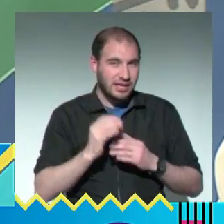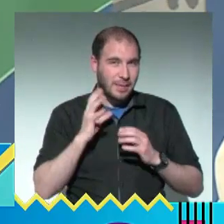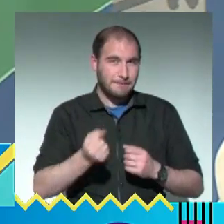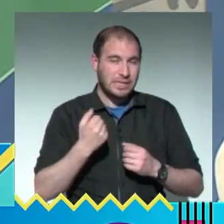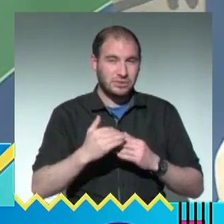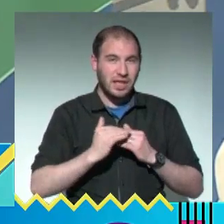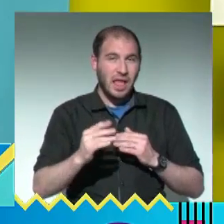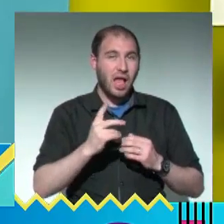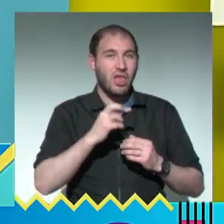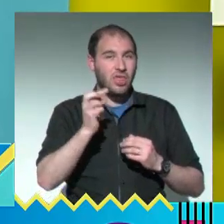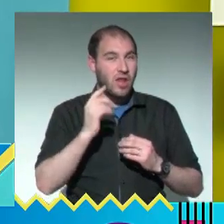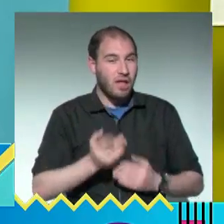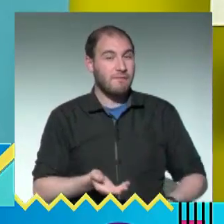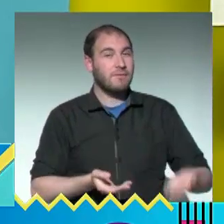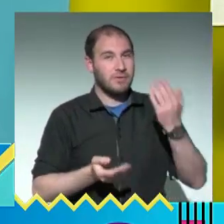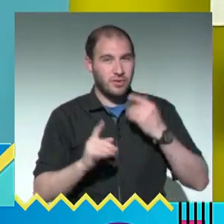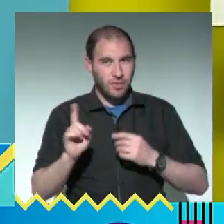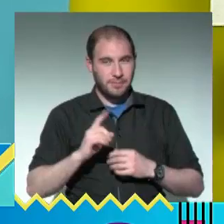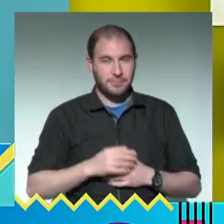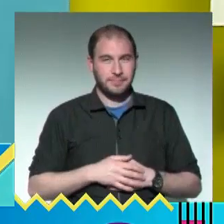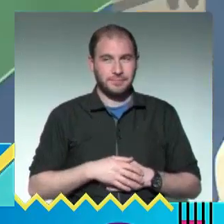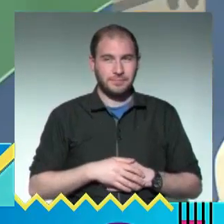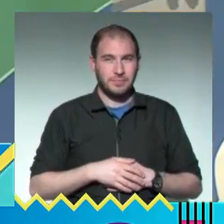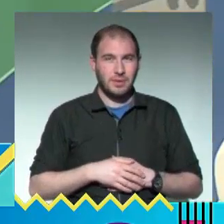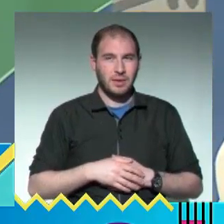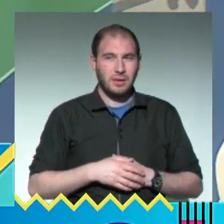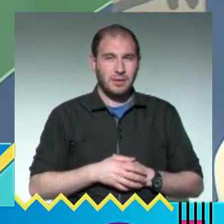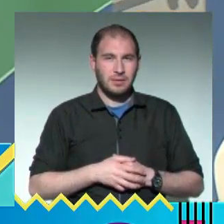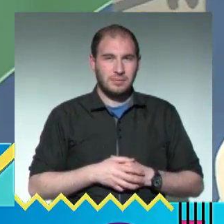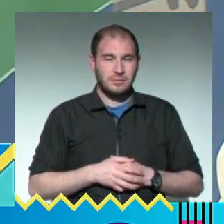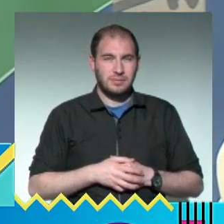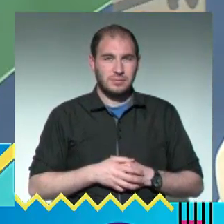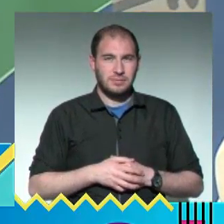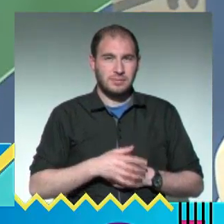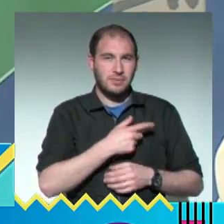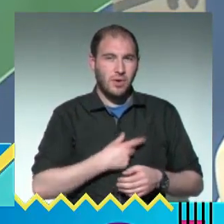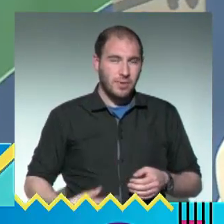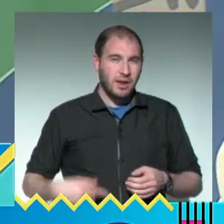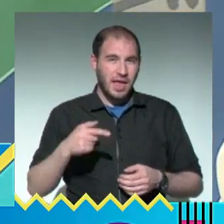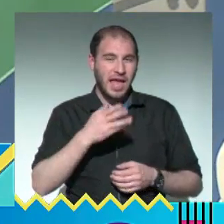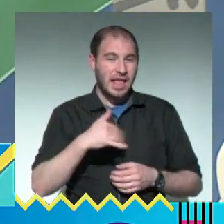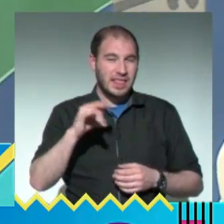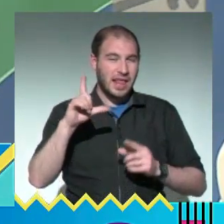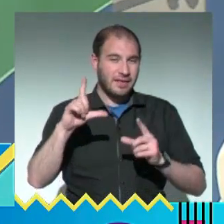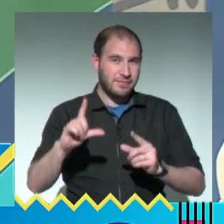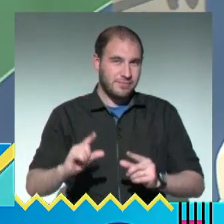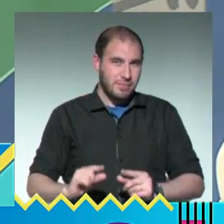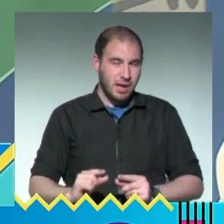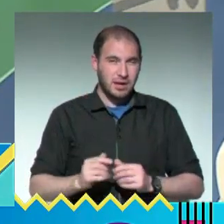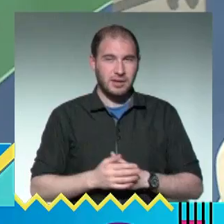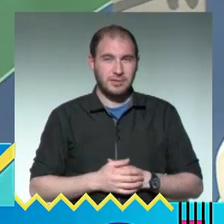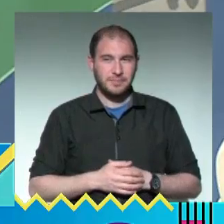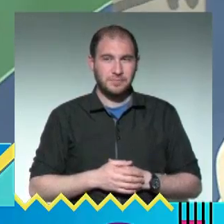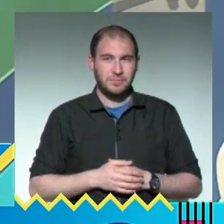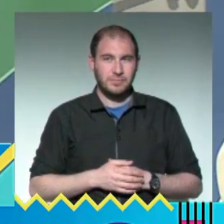sin que el dólar se vuelva a disparar mucho. En la medida que el gobierno puede hacer que las tasas bajen y la economía puede